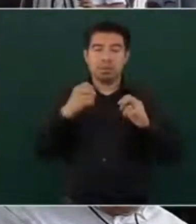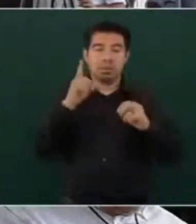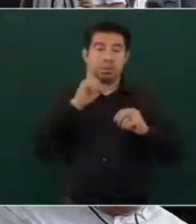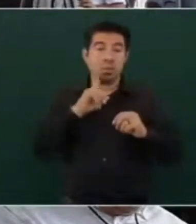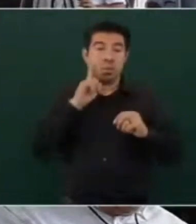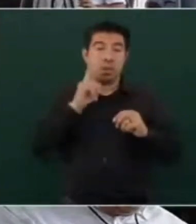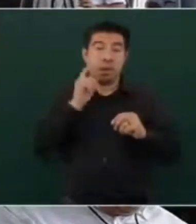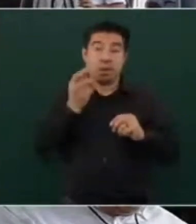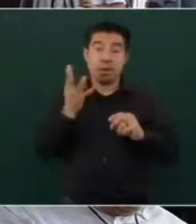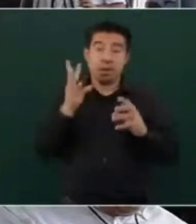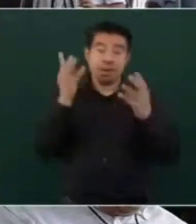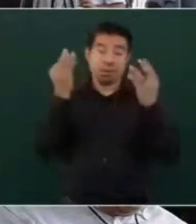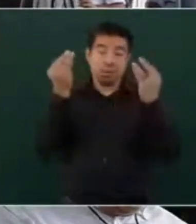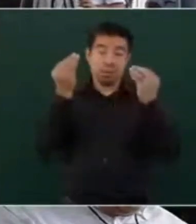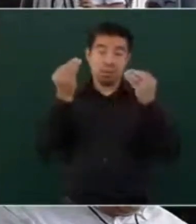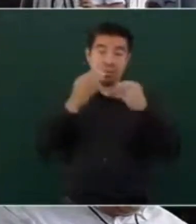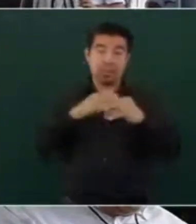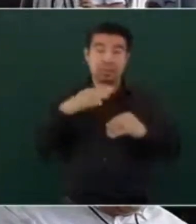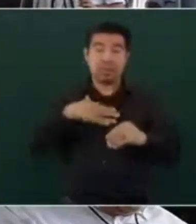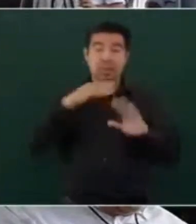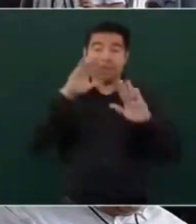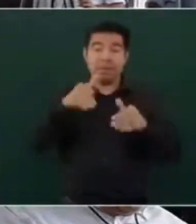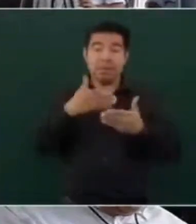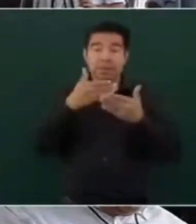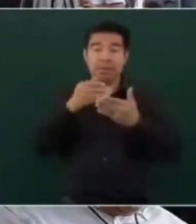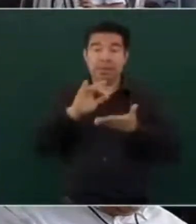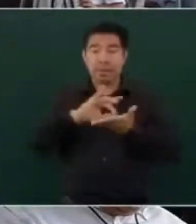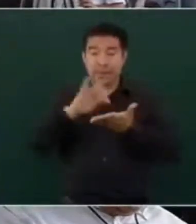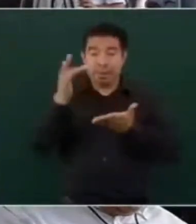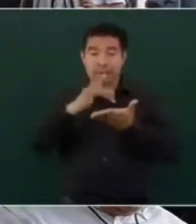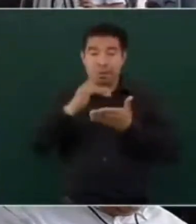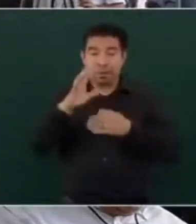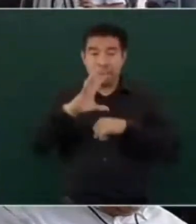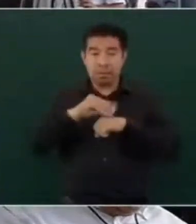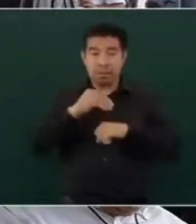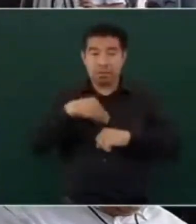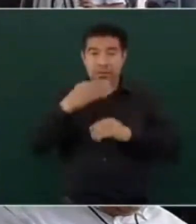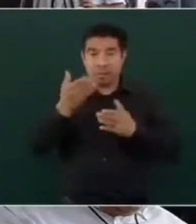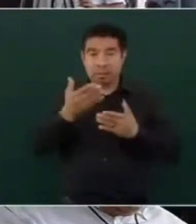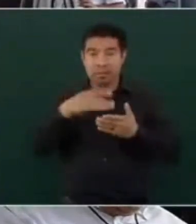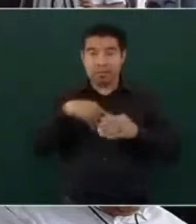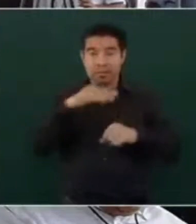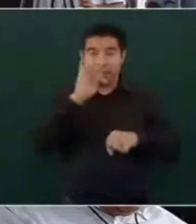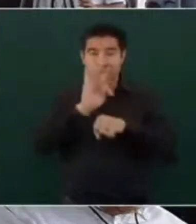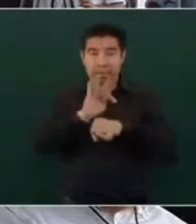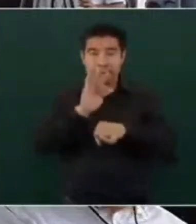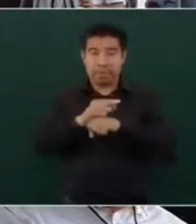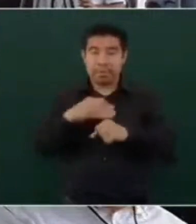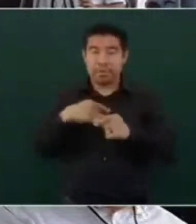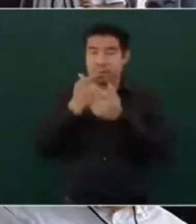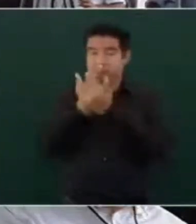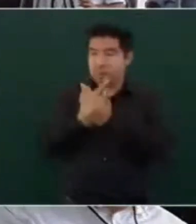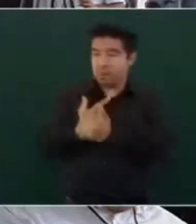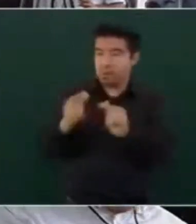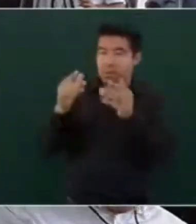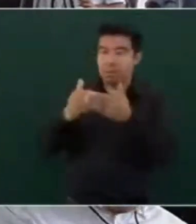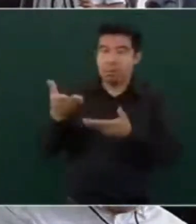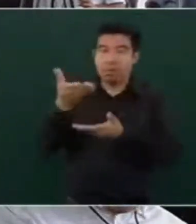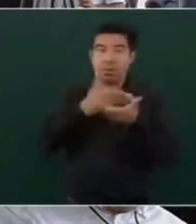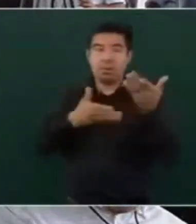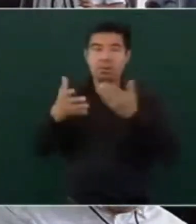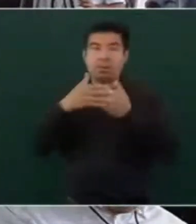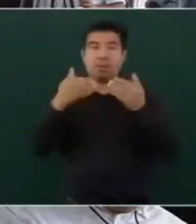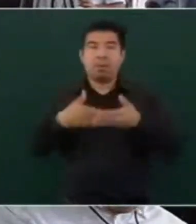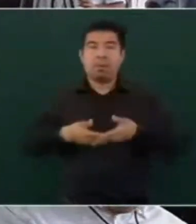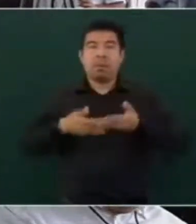por mujeres? Eso sería mi planteamiento y el agradecimiento, señor presidente, por el clima de libertades que hay para que podamos